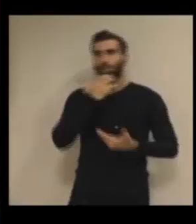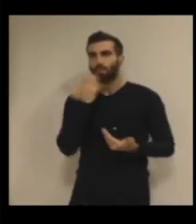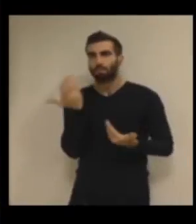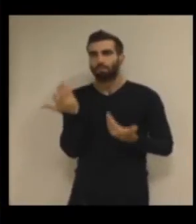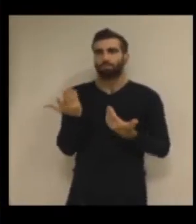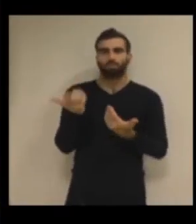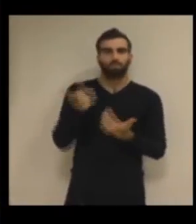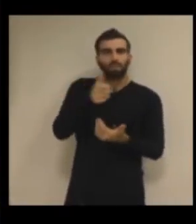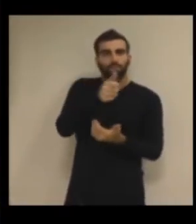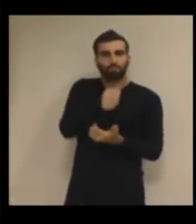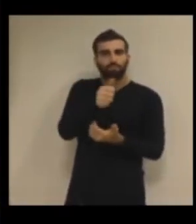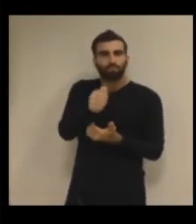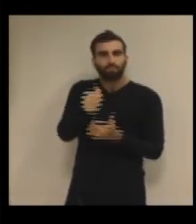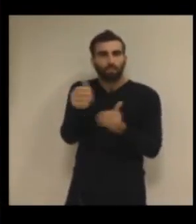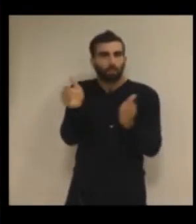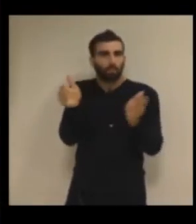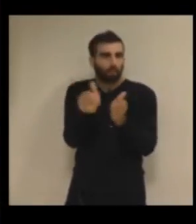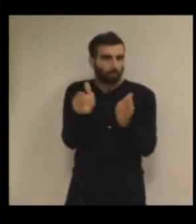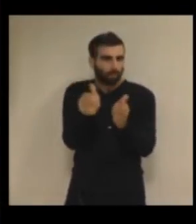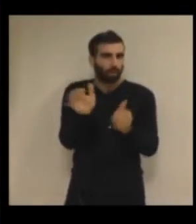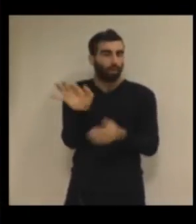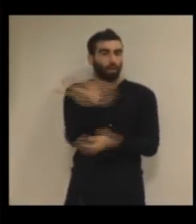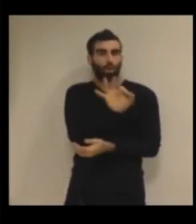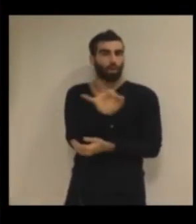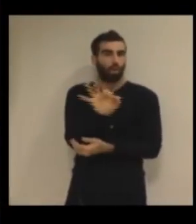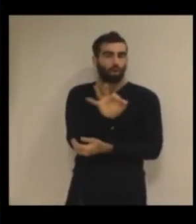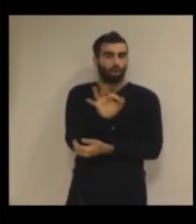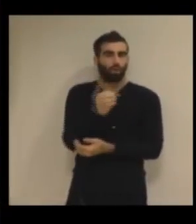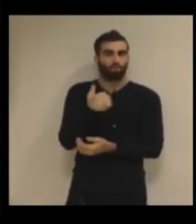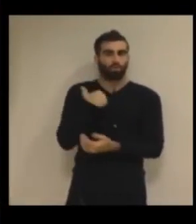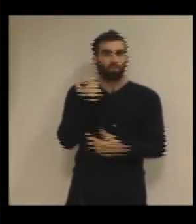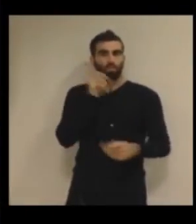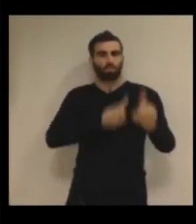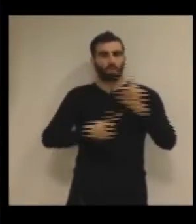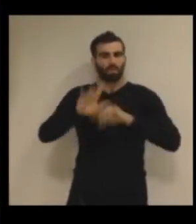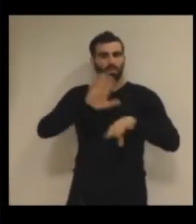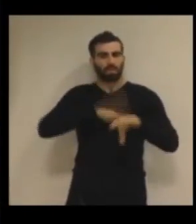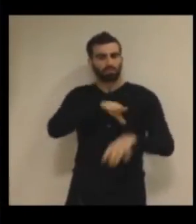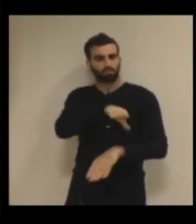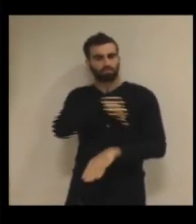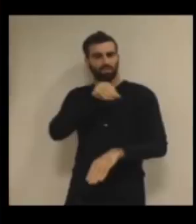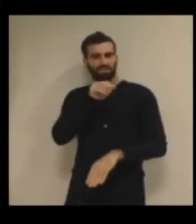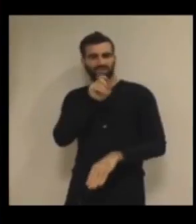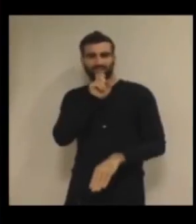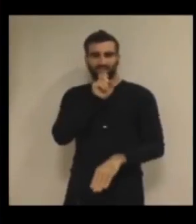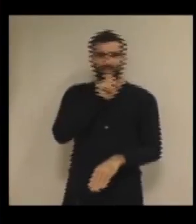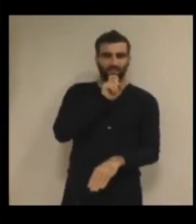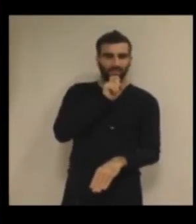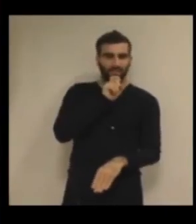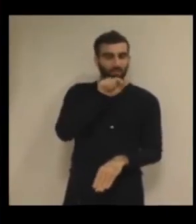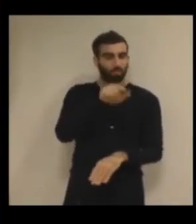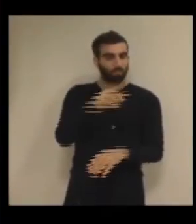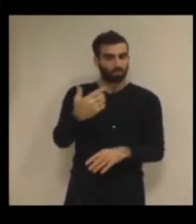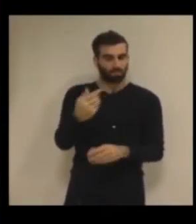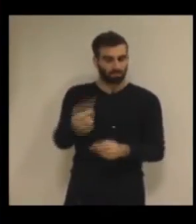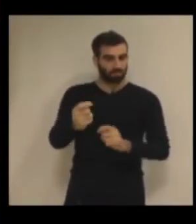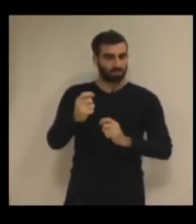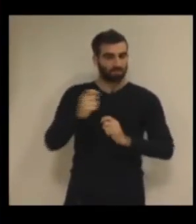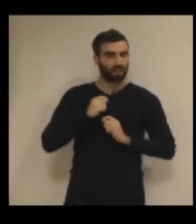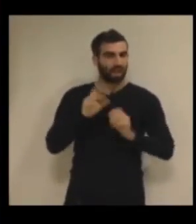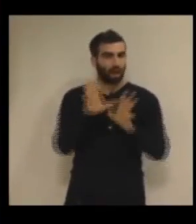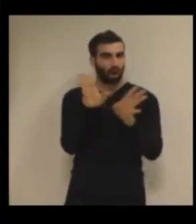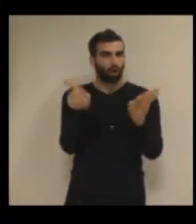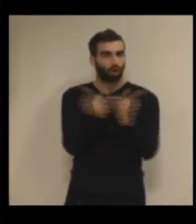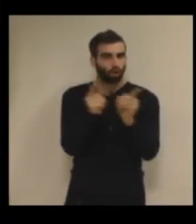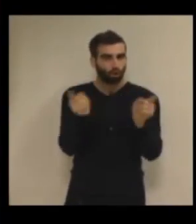Algo tan sencillo como eso. O si yo tengo problemas para comprender en un trámite que es complejo, simplifícamelo, me lo das paso a